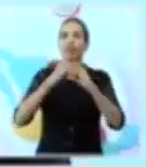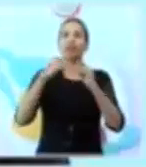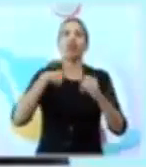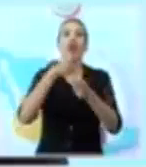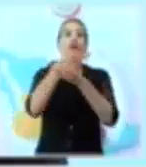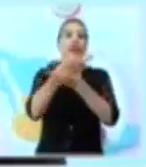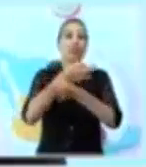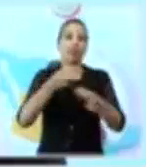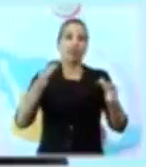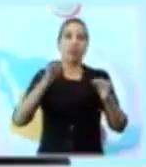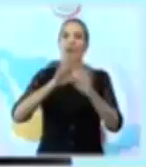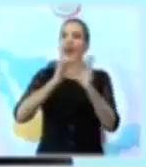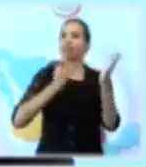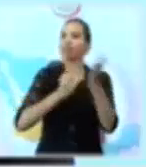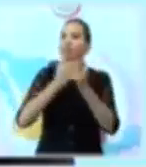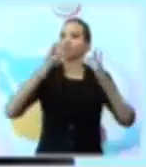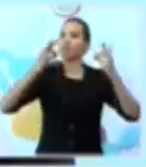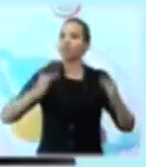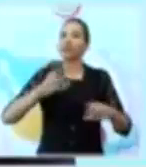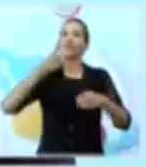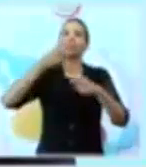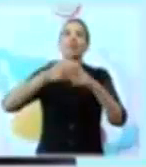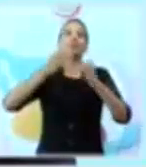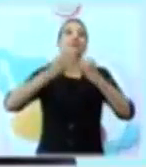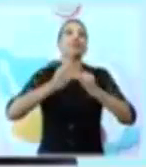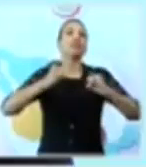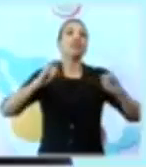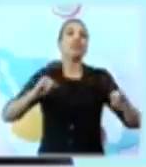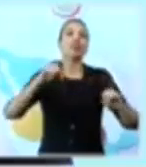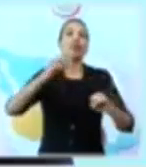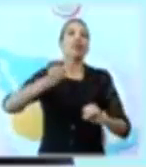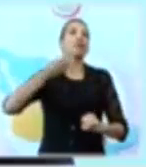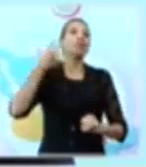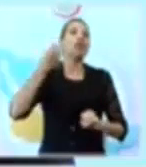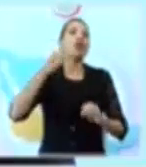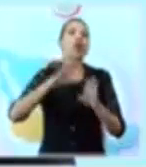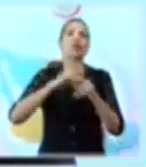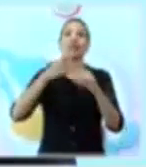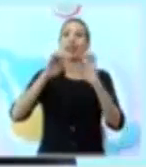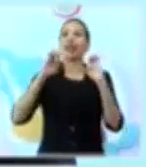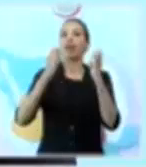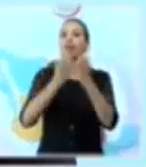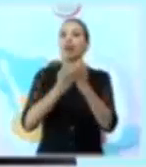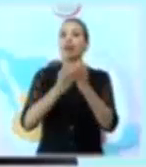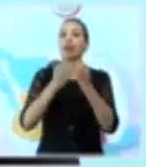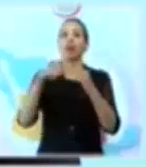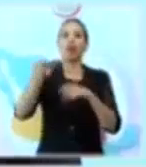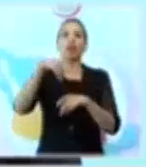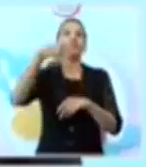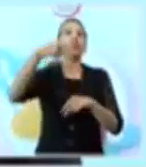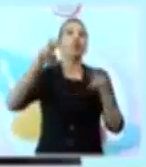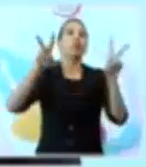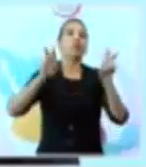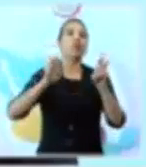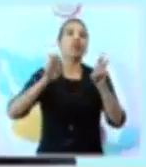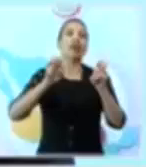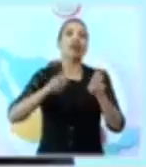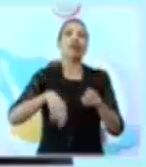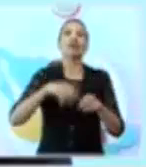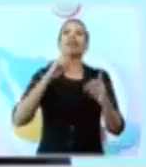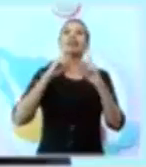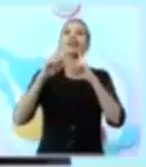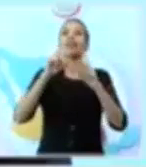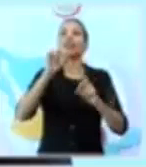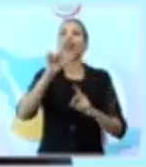declaro formalmente inaugurados este foro, este evento al que hemos denominado